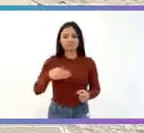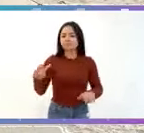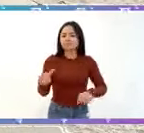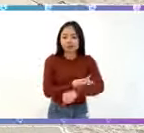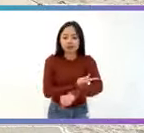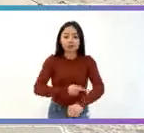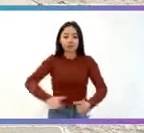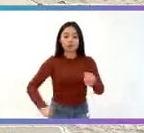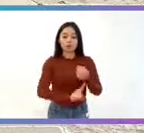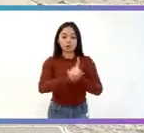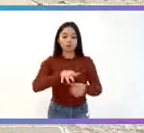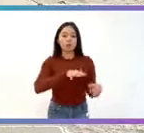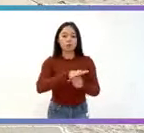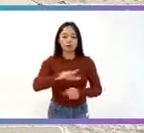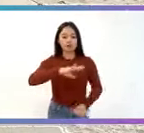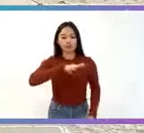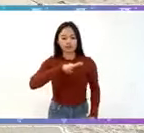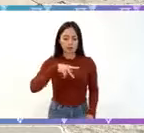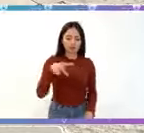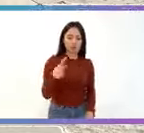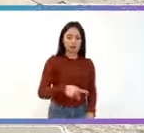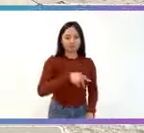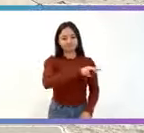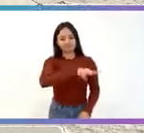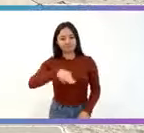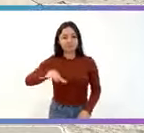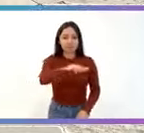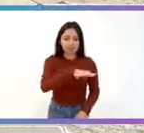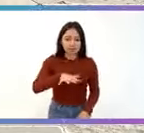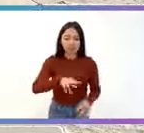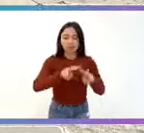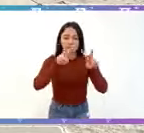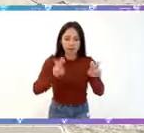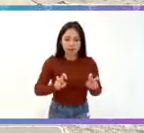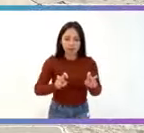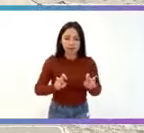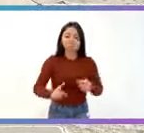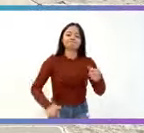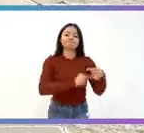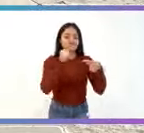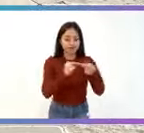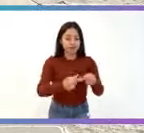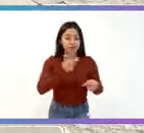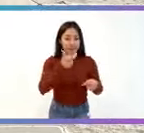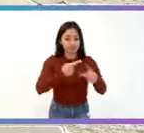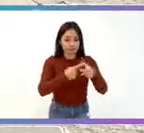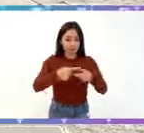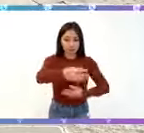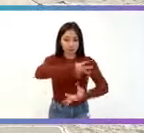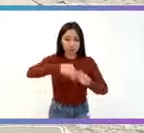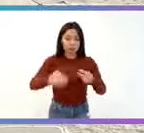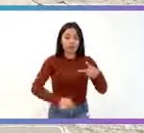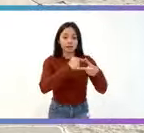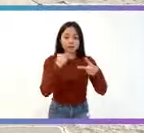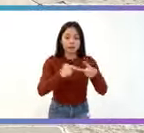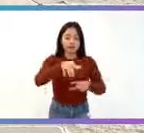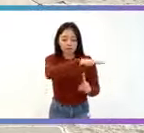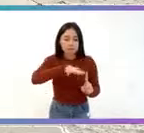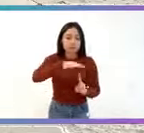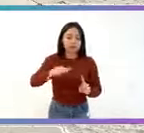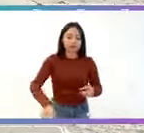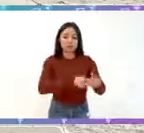electoral tengan conocimiento de las problemáticas reales que aquejan a la ciudadanía en temas como desarrollo económico,